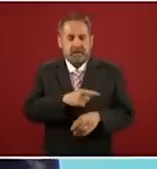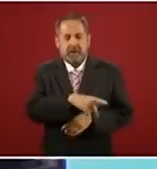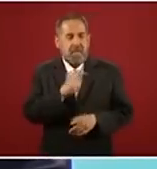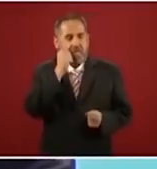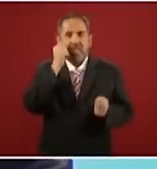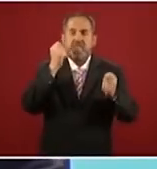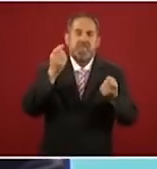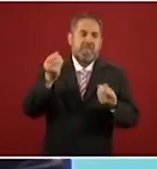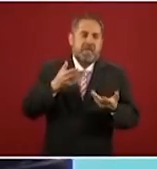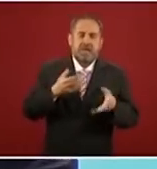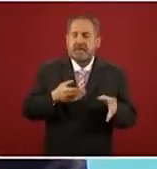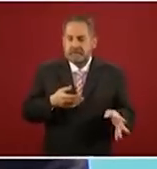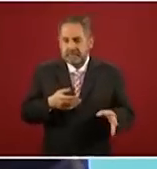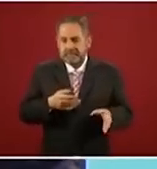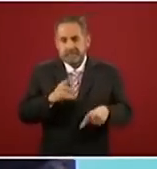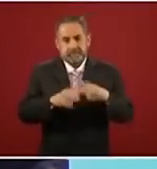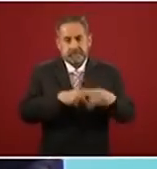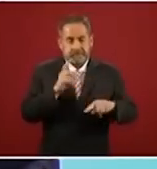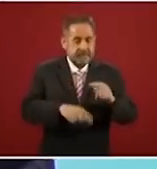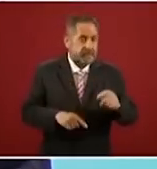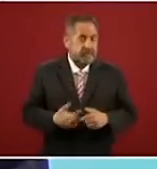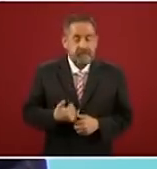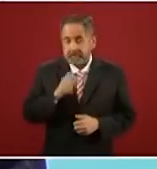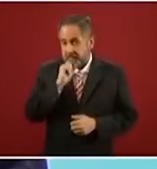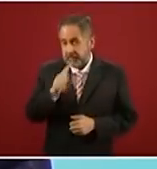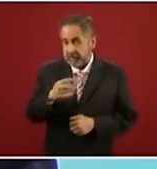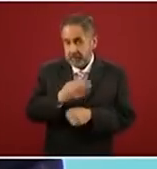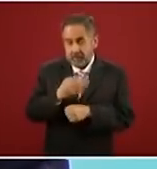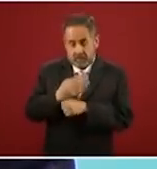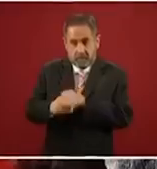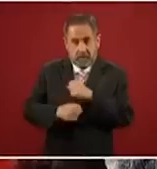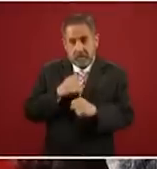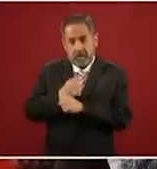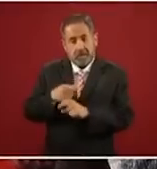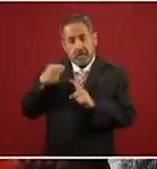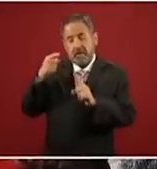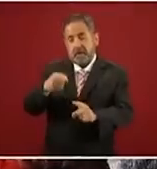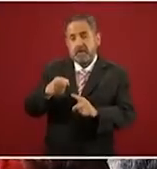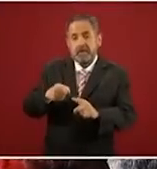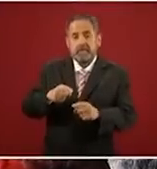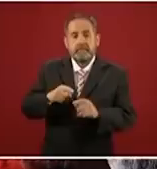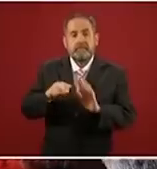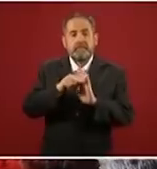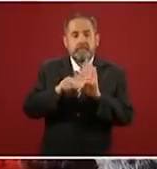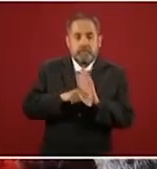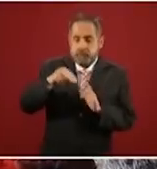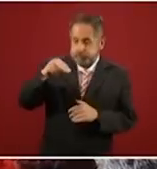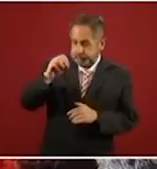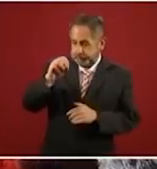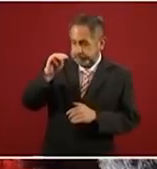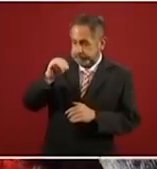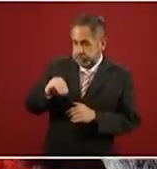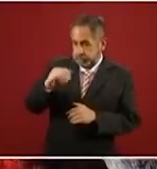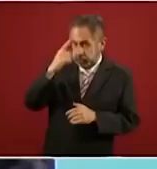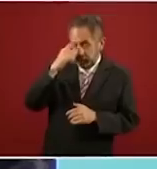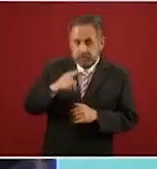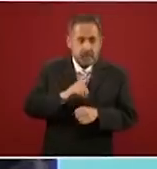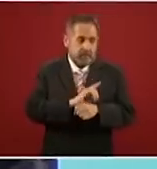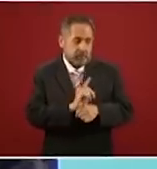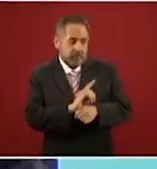venía en engaño además estamos trabajando en este año en el proyecto de norma oficial mexicana para medidores